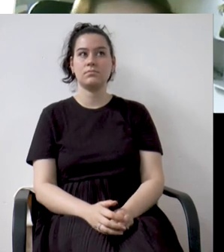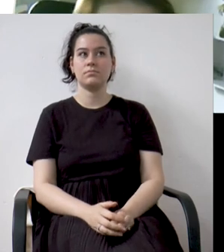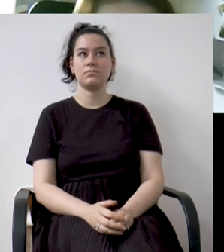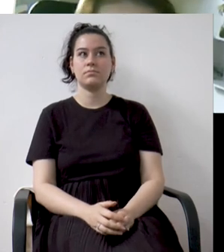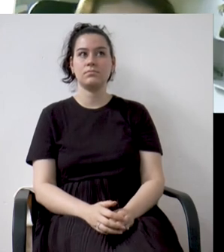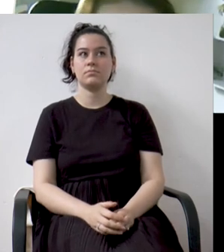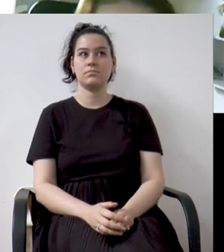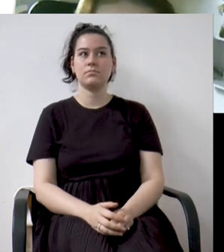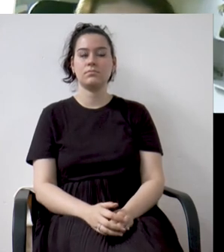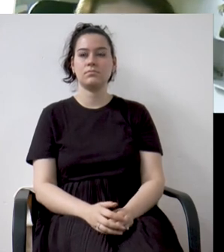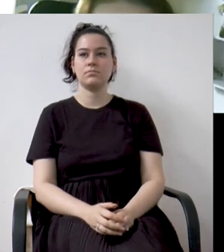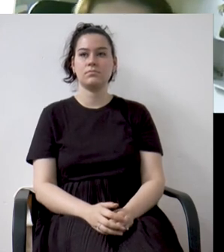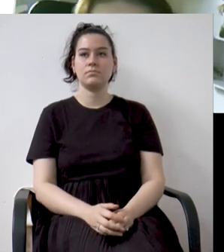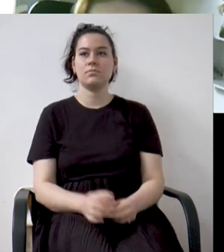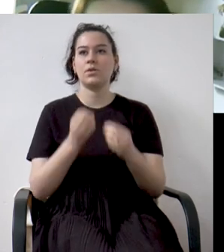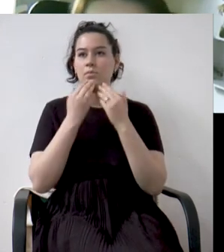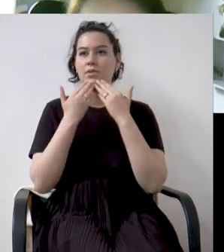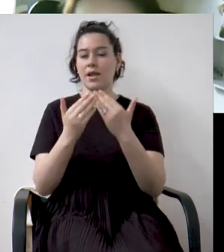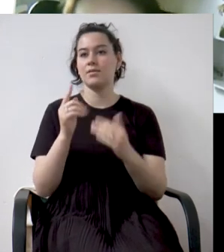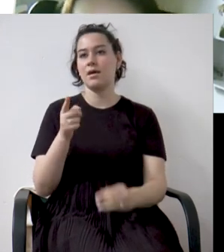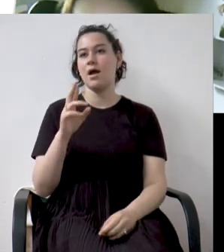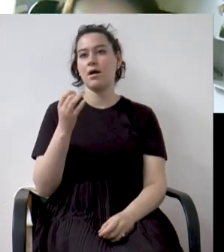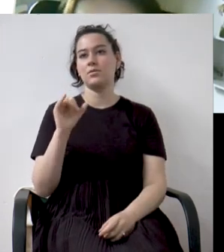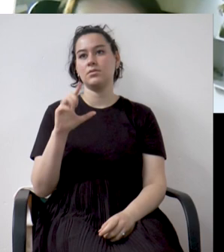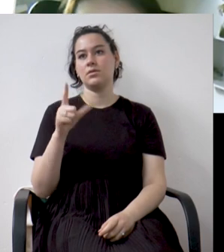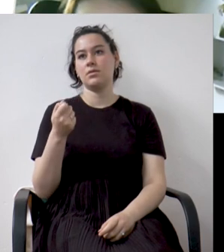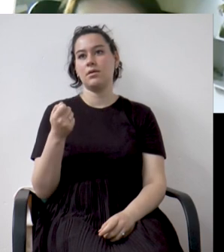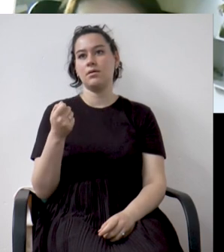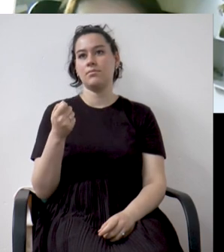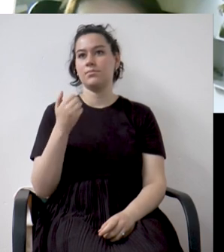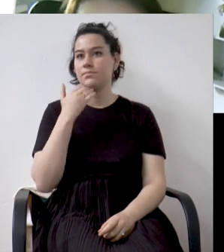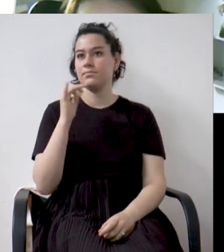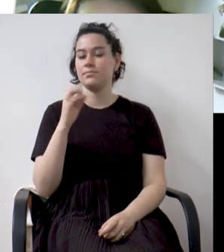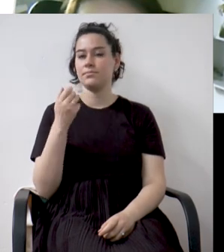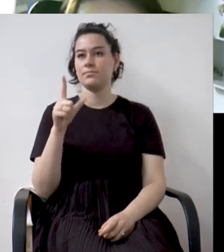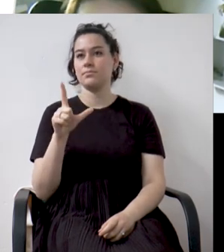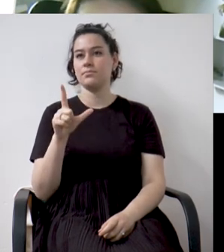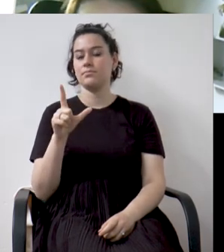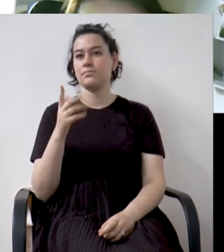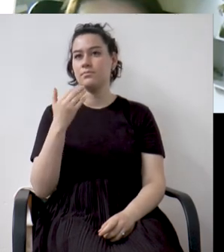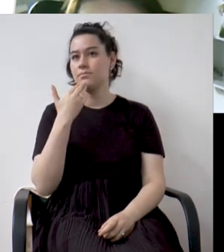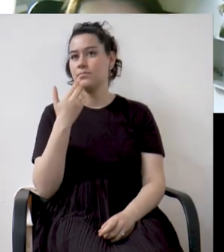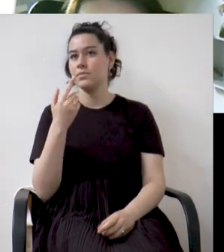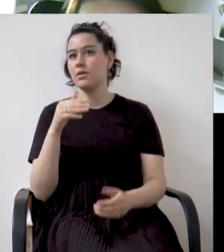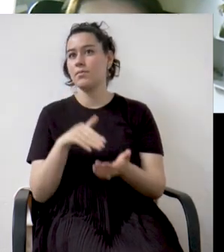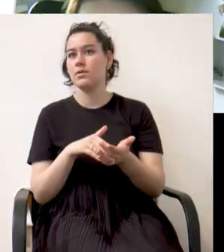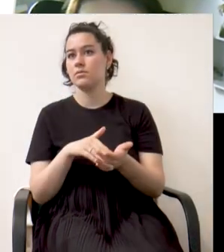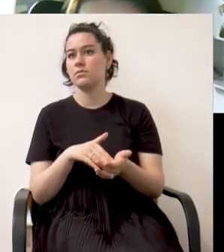Bueno, muchas gracias, Graciela. No sé, Isabel, si querés hacer algún